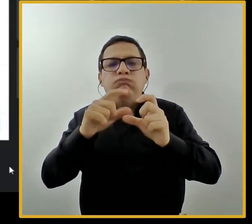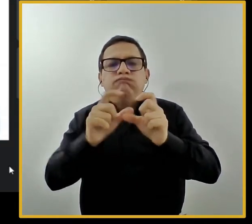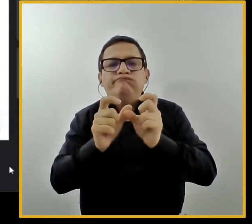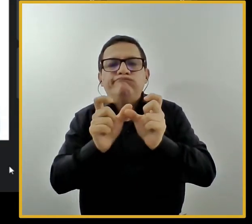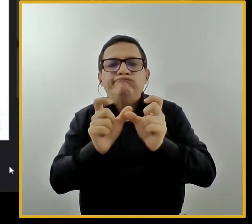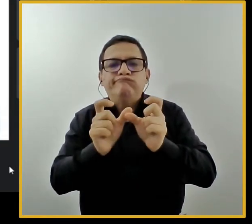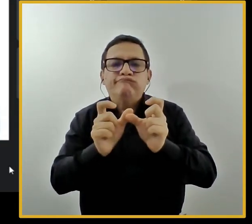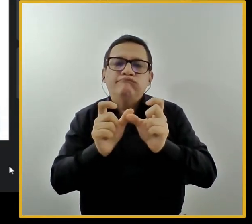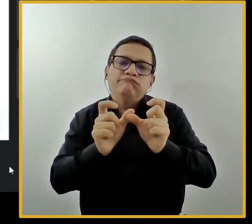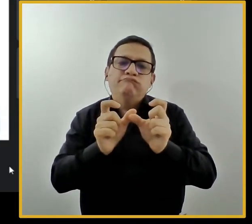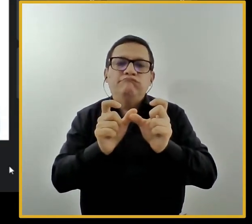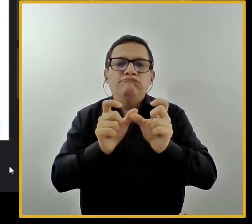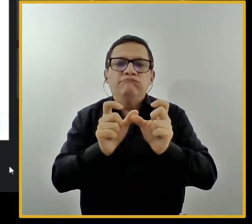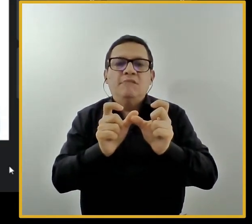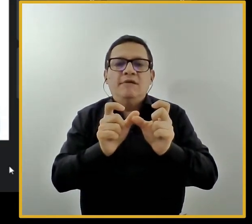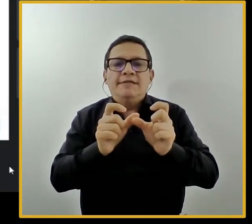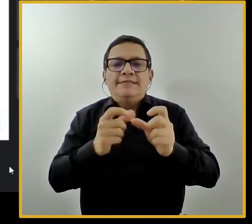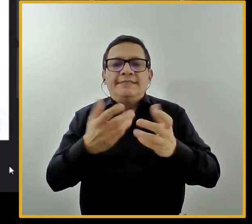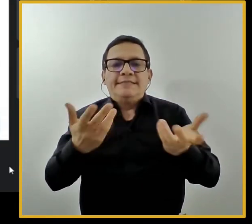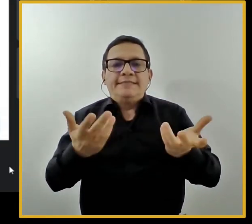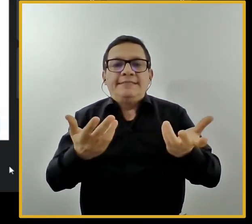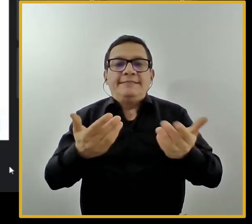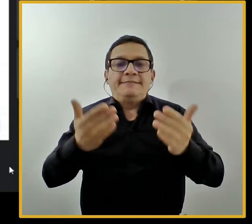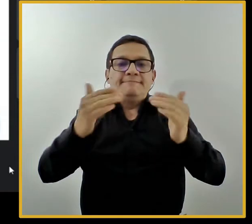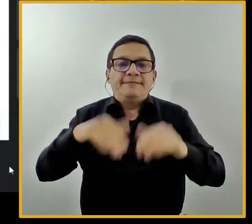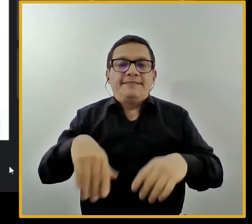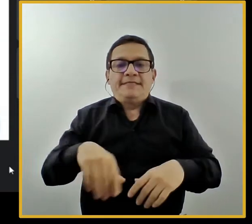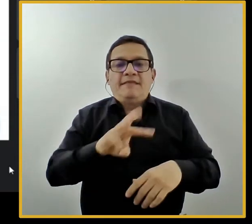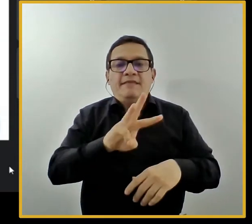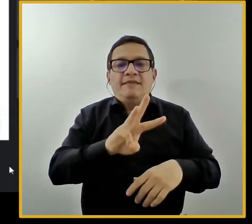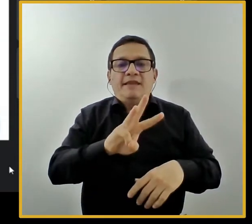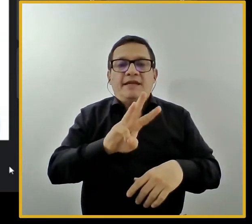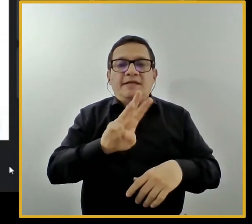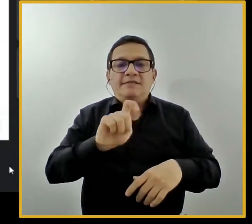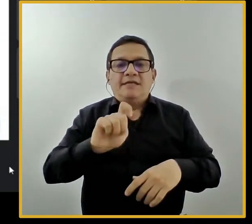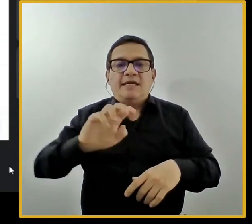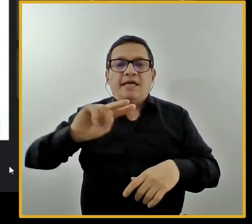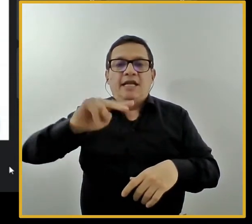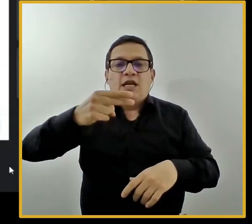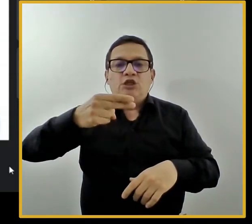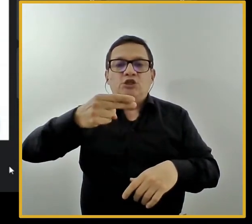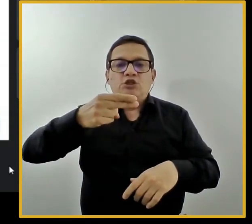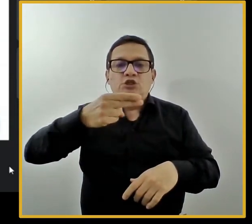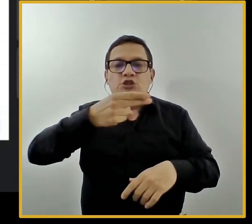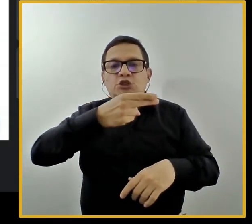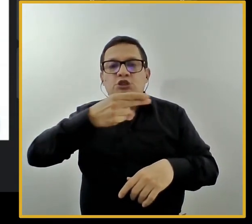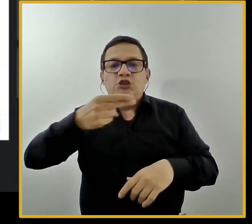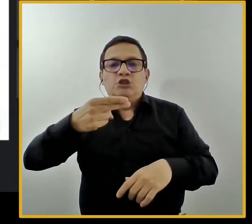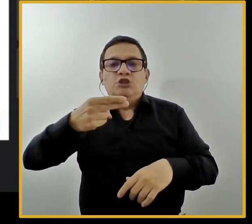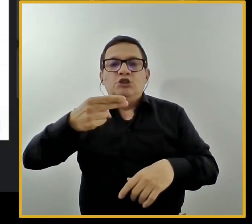x a la 3 me queda 3x a la 2 y ya luego pues nosotros comenzamos a reemplazar